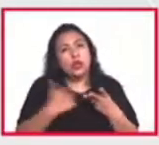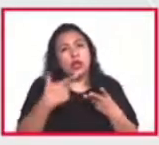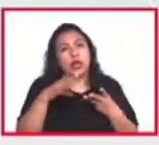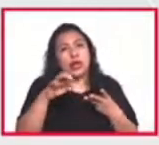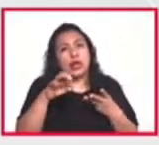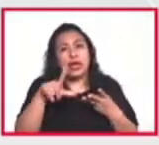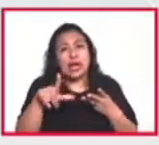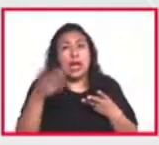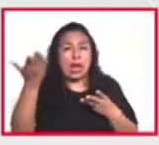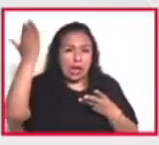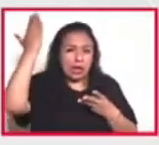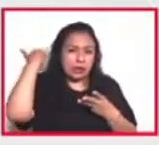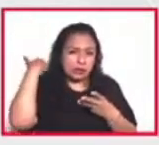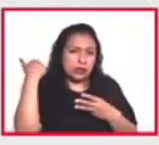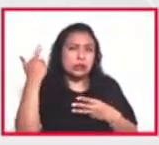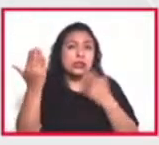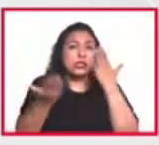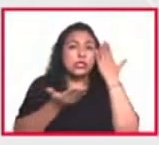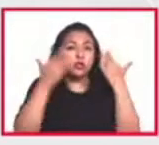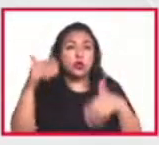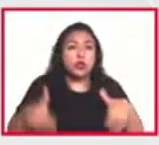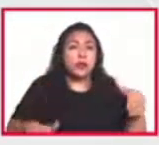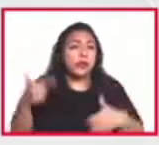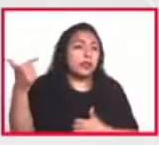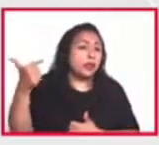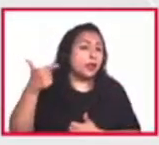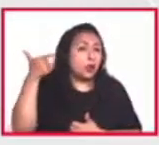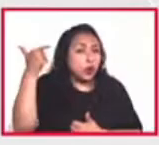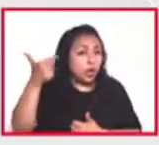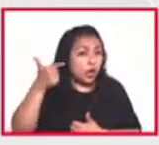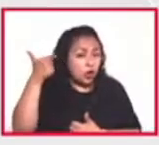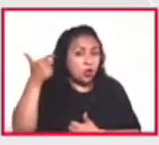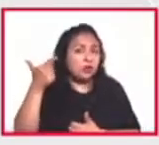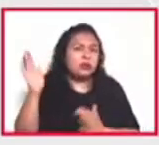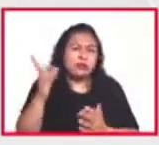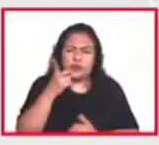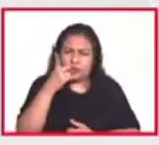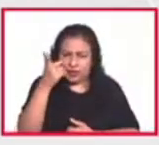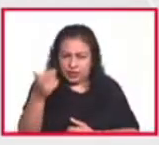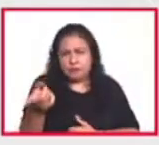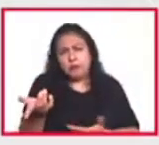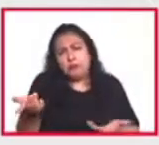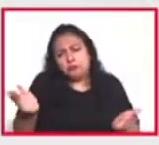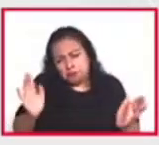aquel entonces, estaba estudiando teatro en Londres. Le dijimos